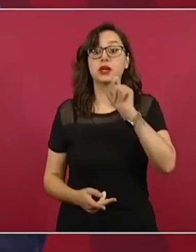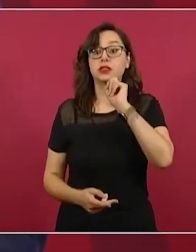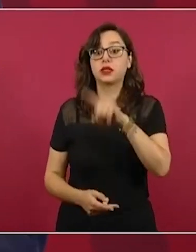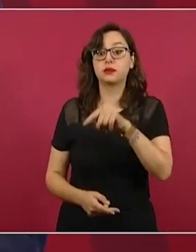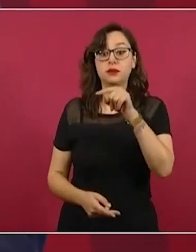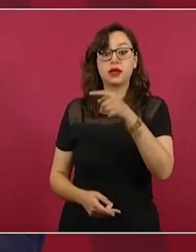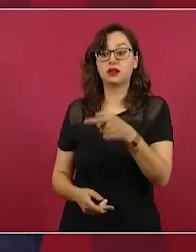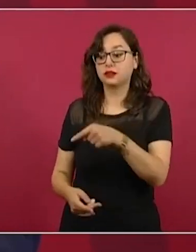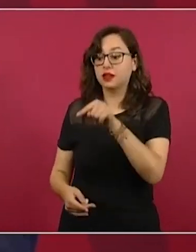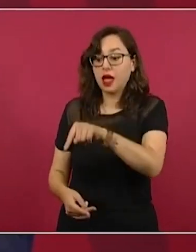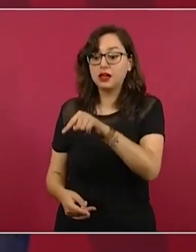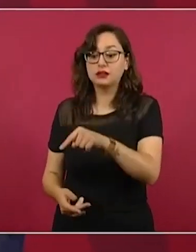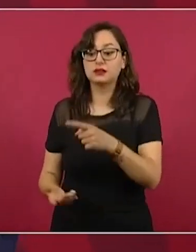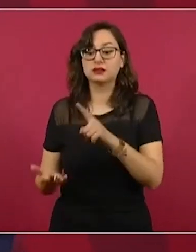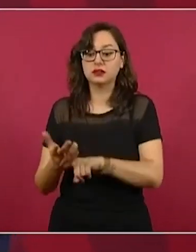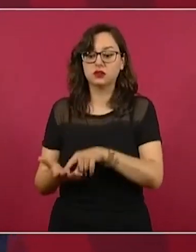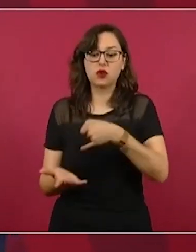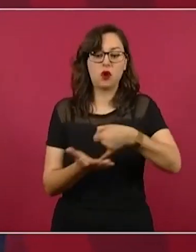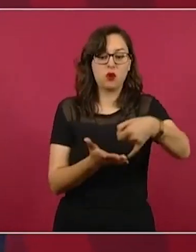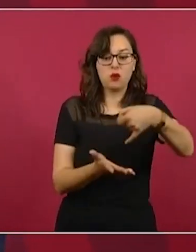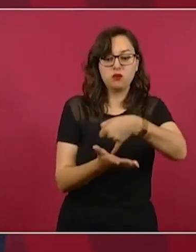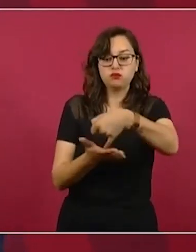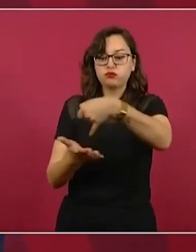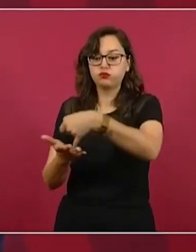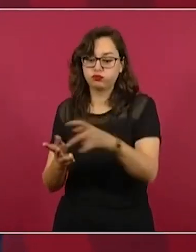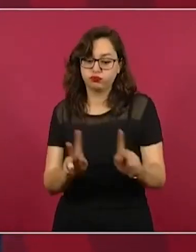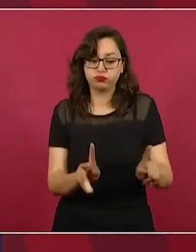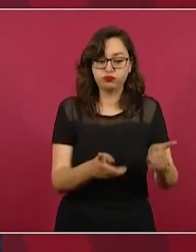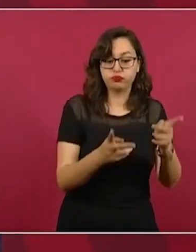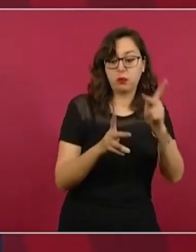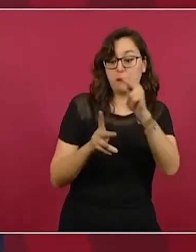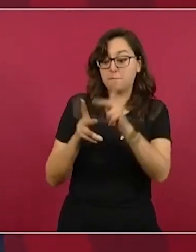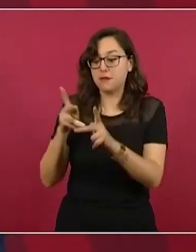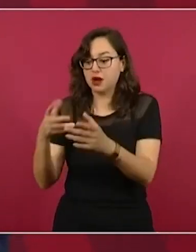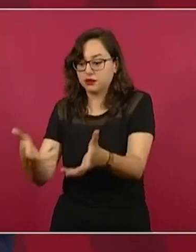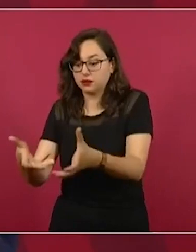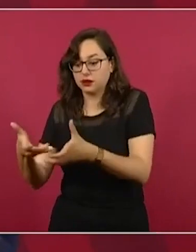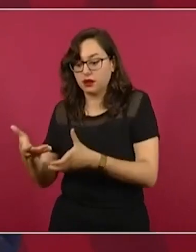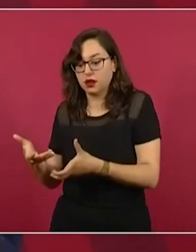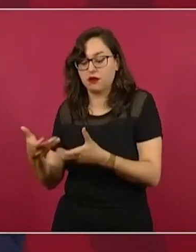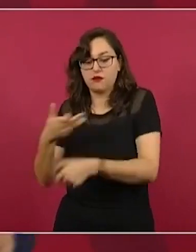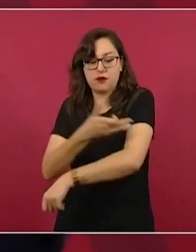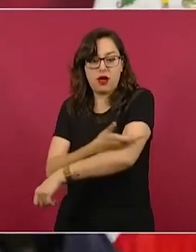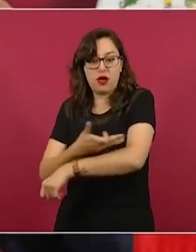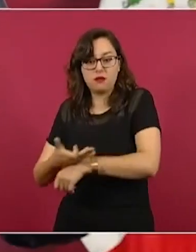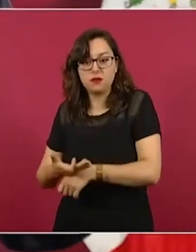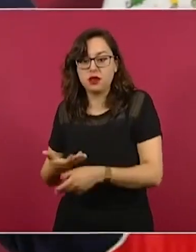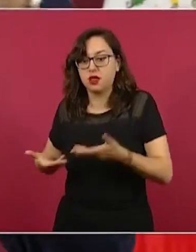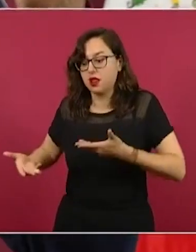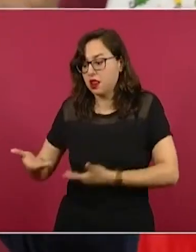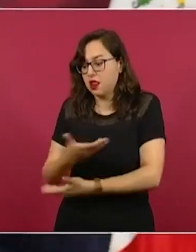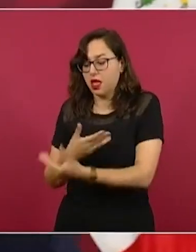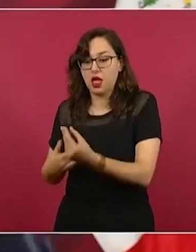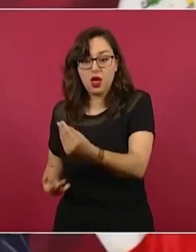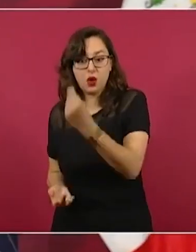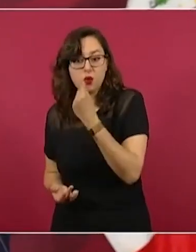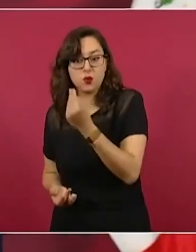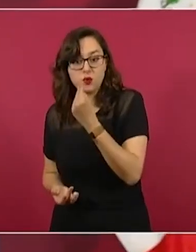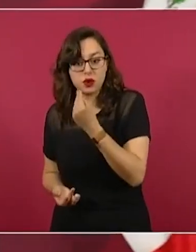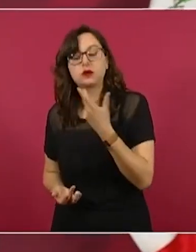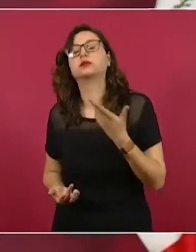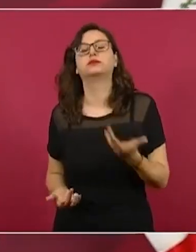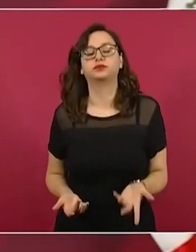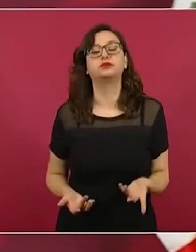regresando de un viaje que tengo a Centroamérica y el Caribe, voy a recorrer el